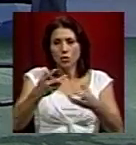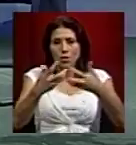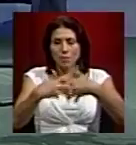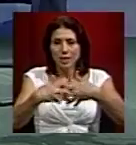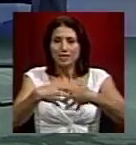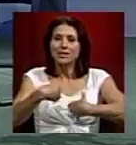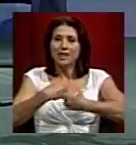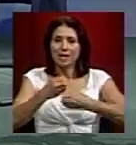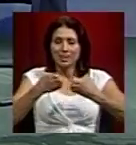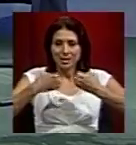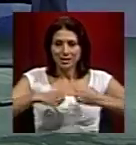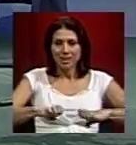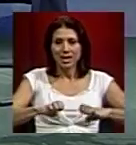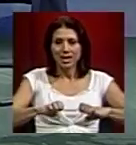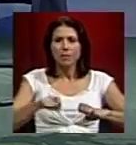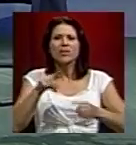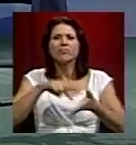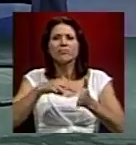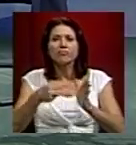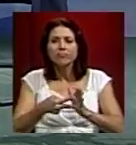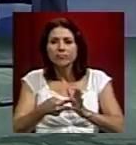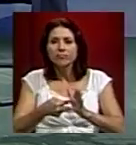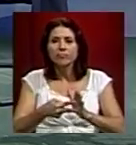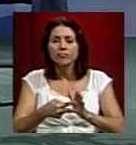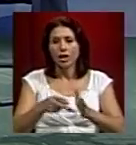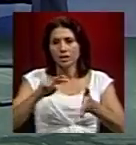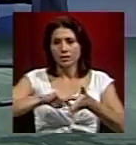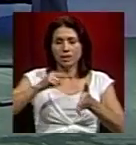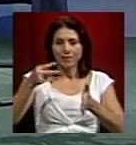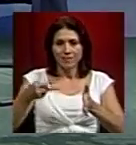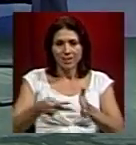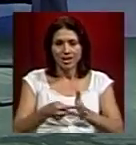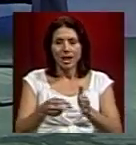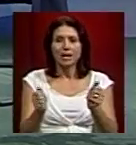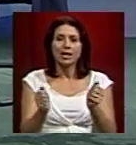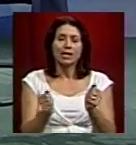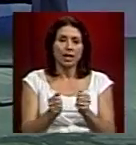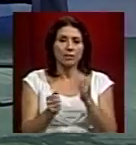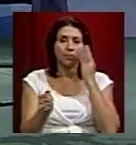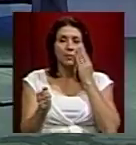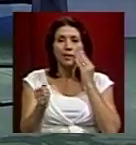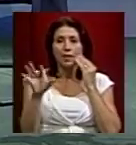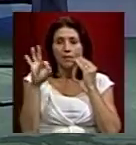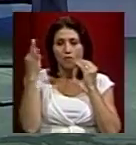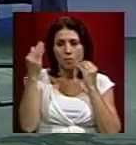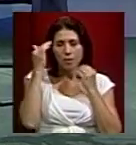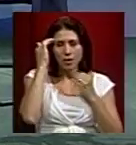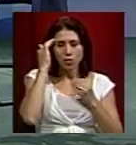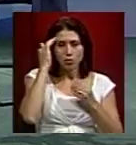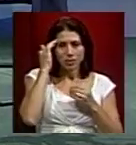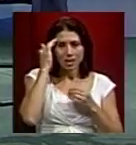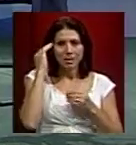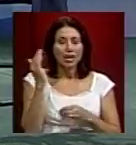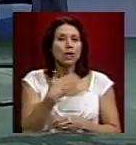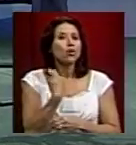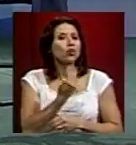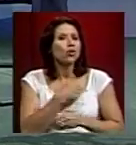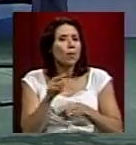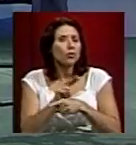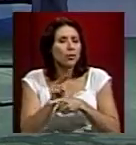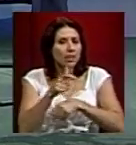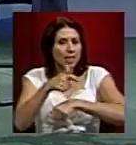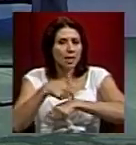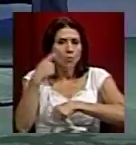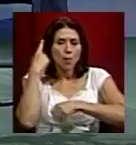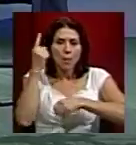estrategia. ¿Y esto qué significa? Significa que conscientemente vamos a sacar el tiempo para hacer el